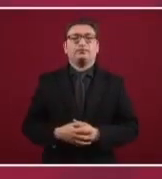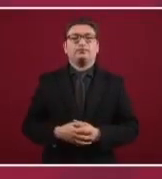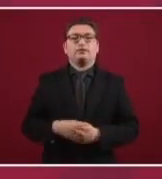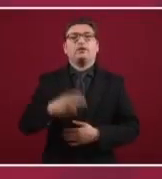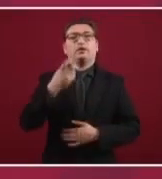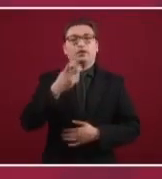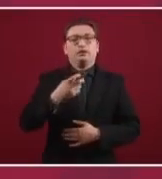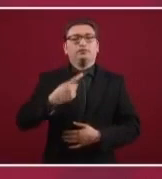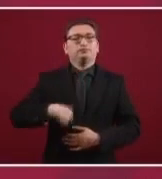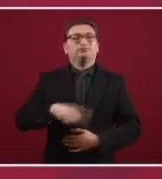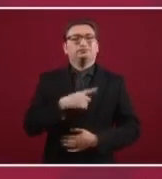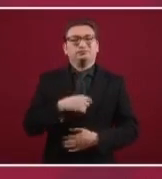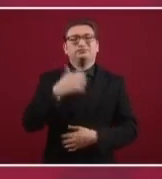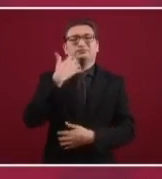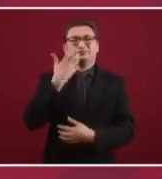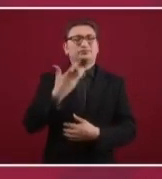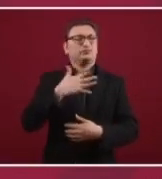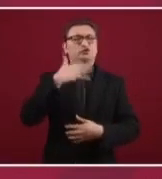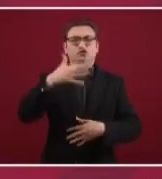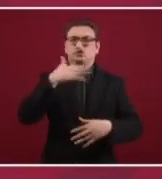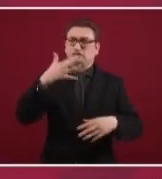vamos a que no haya corrupción.